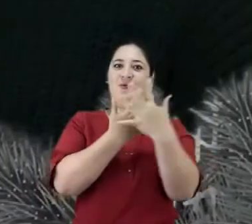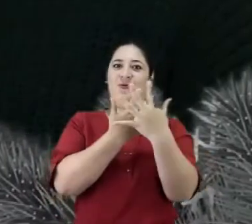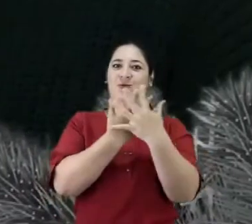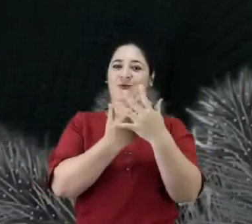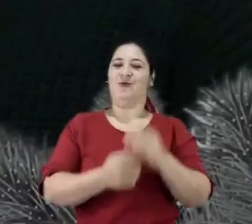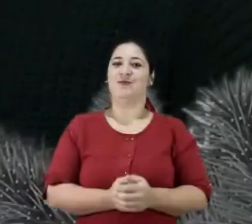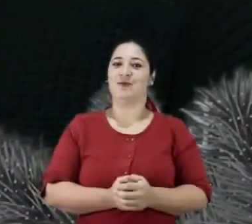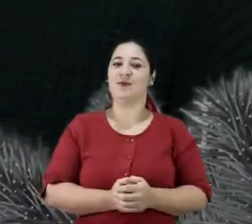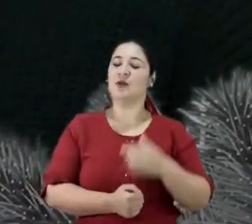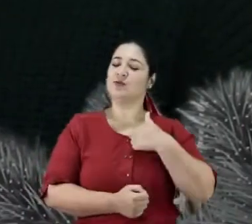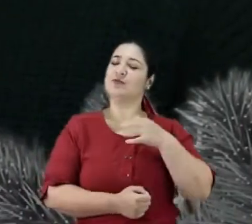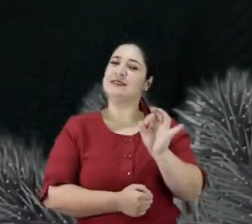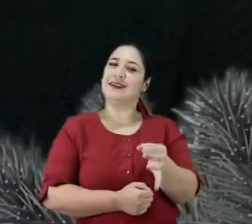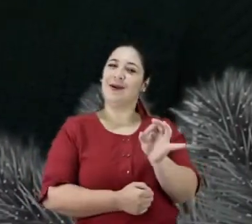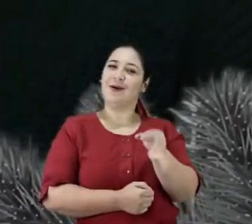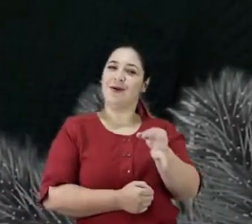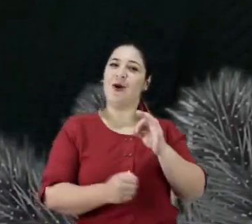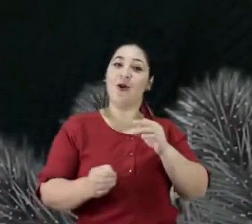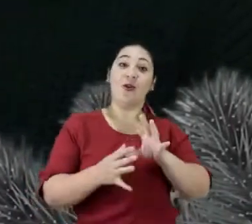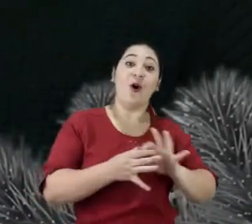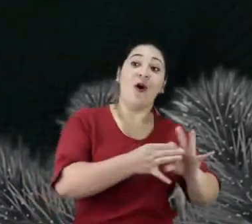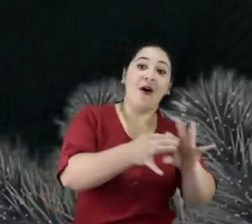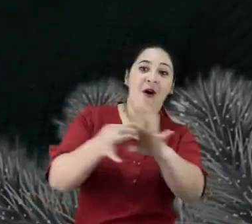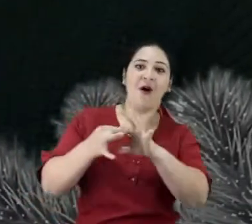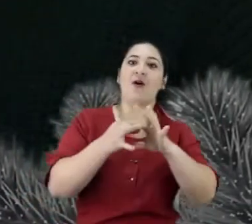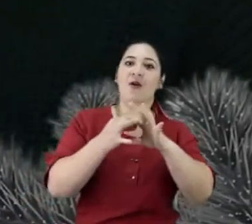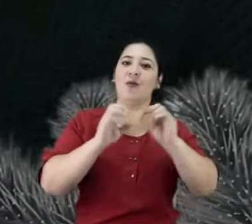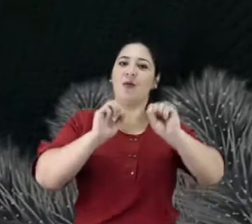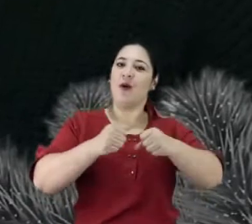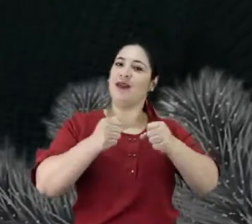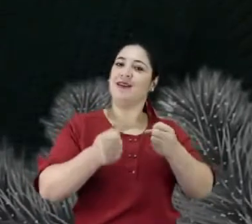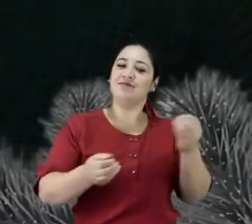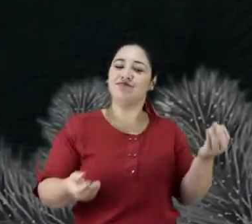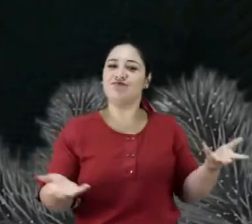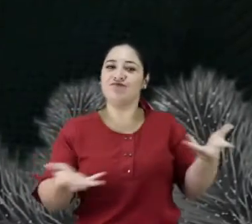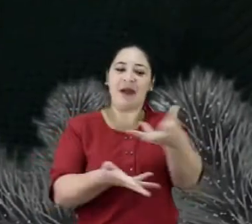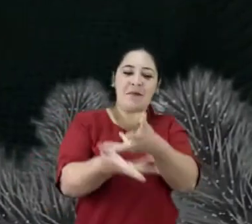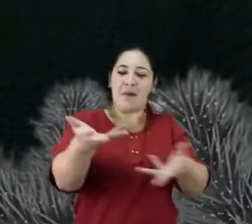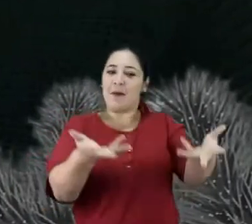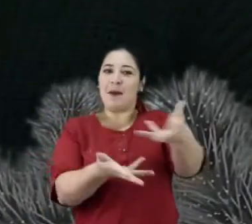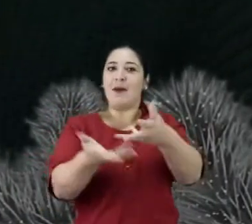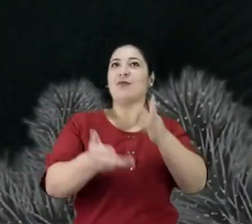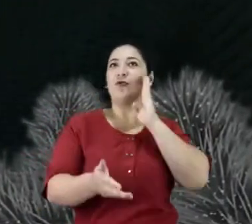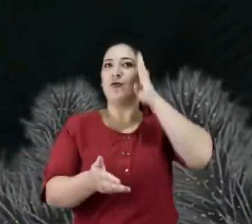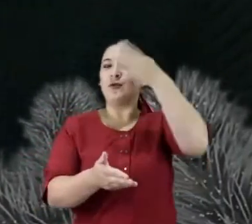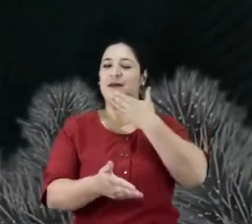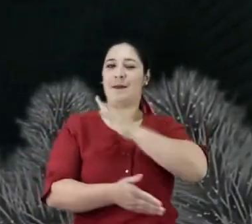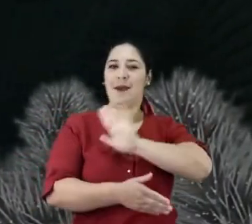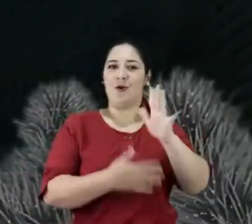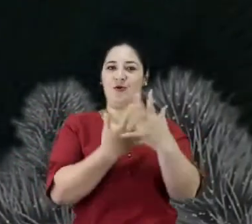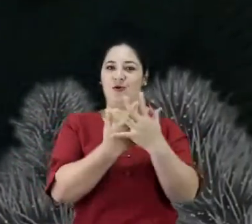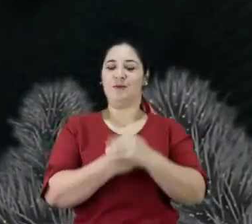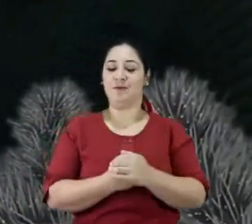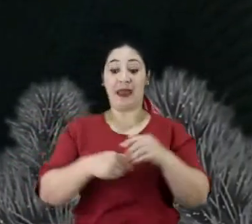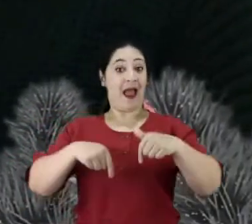municipio. Estoy seguro de que juntos construimos el mejor futuro para nuestro municipio. Desde aquí queremos